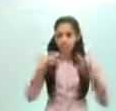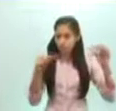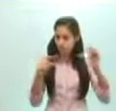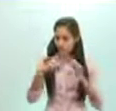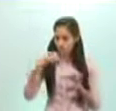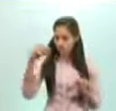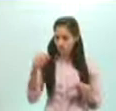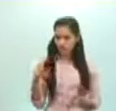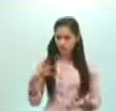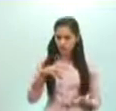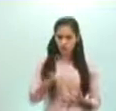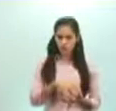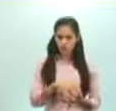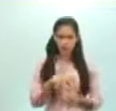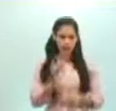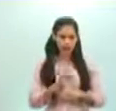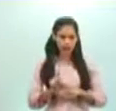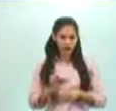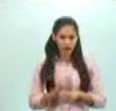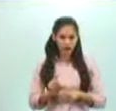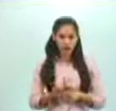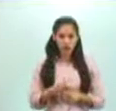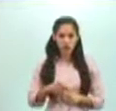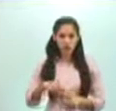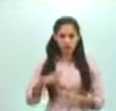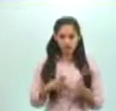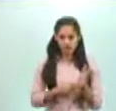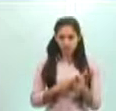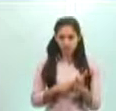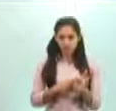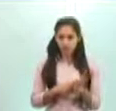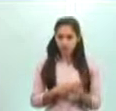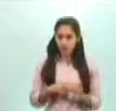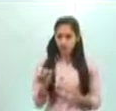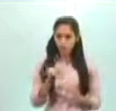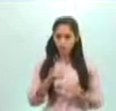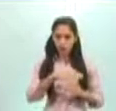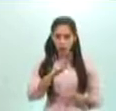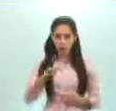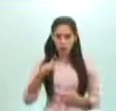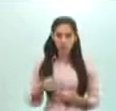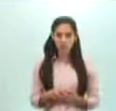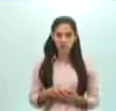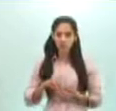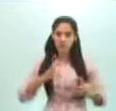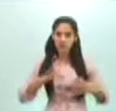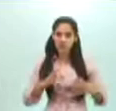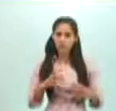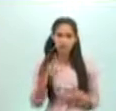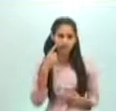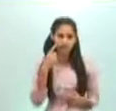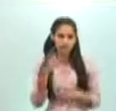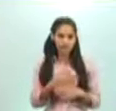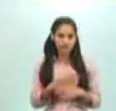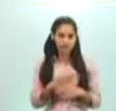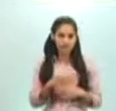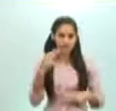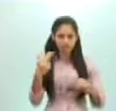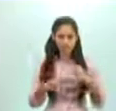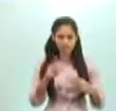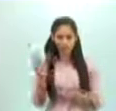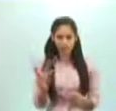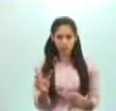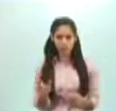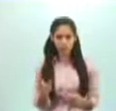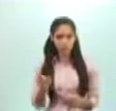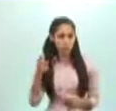la ciudad, al campo, al ferrocarril y a la pradera. Su manera peculiar de construir el verso,